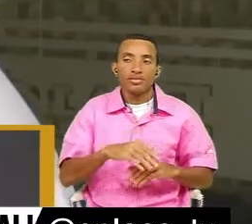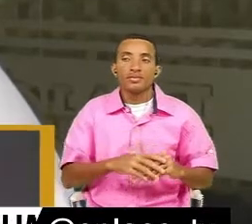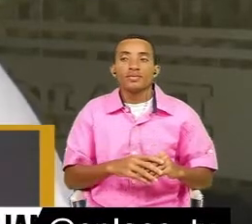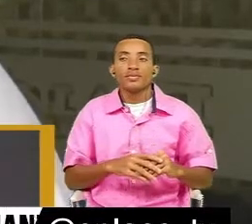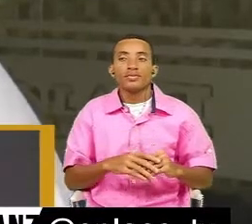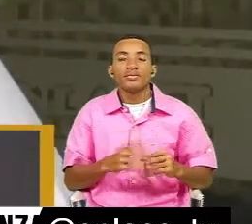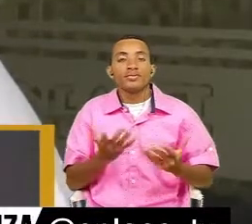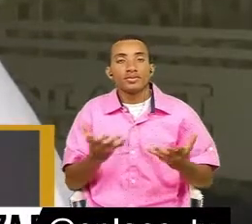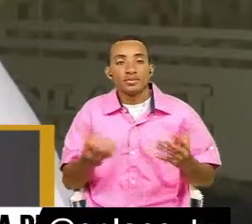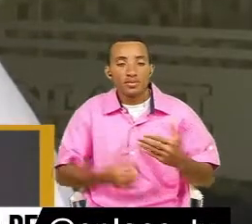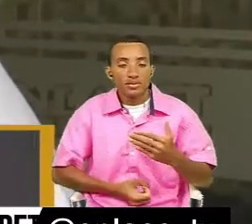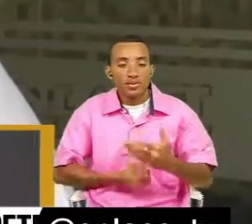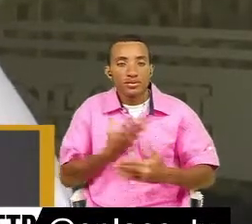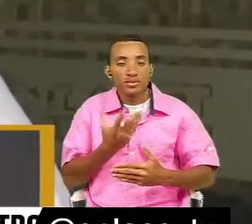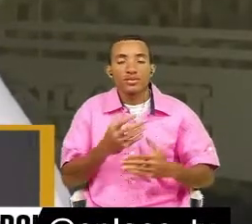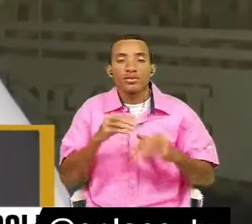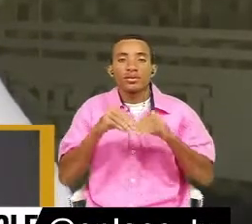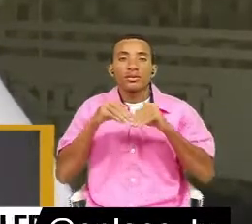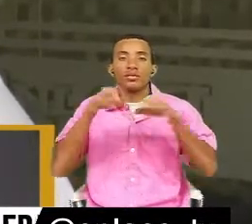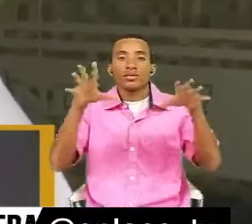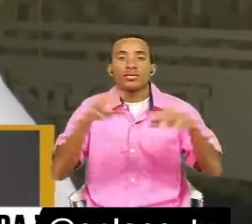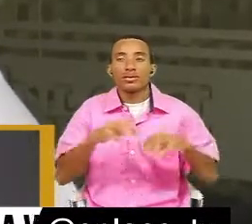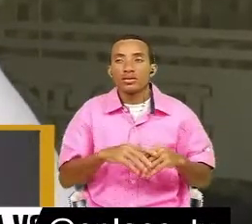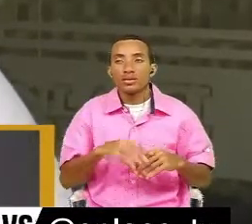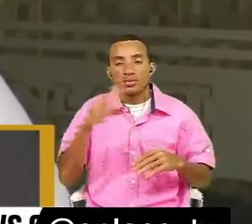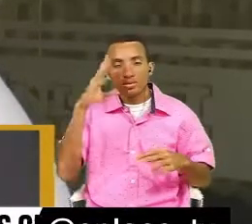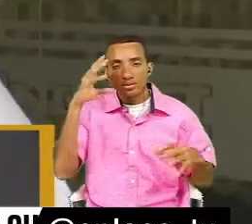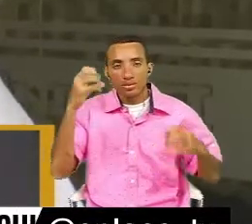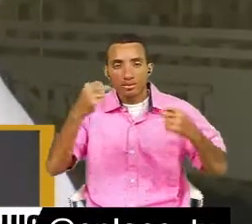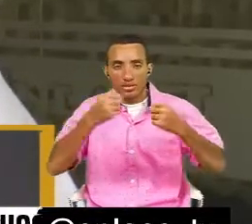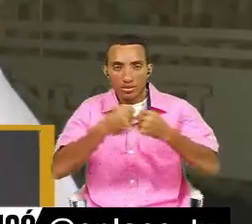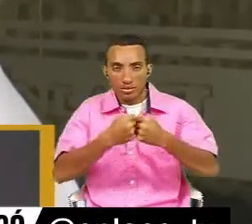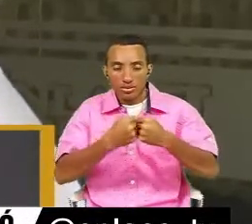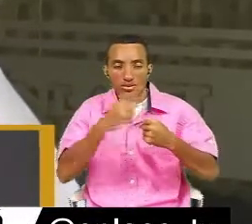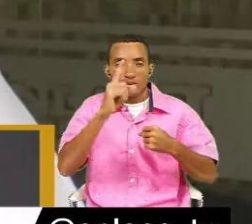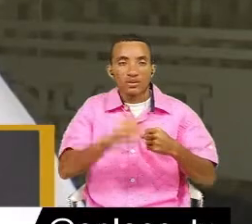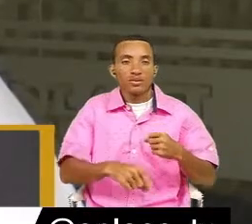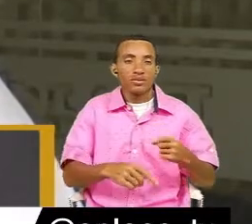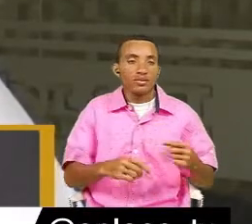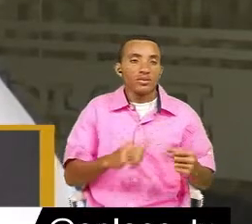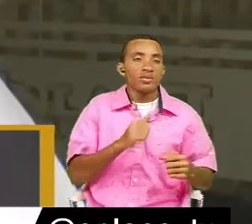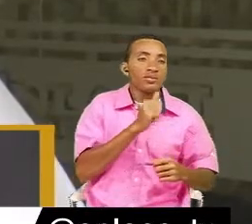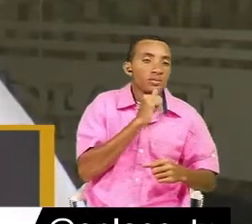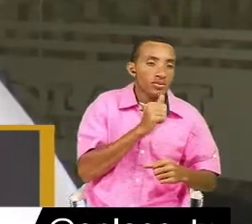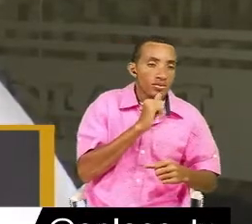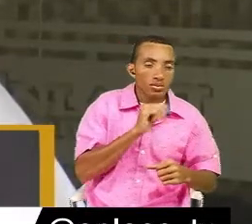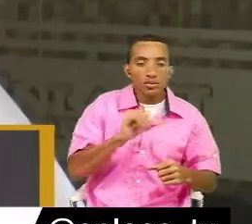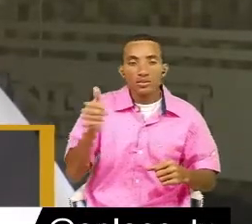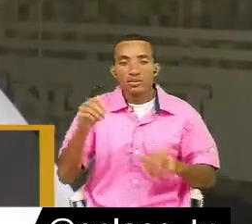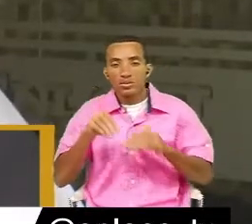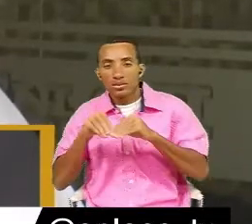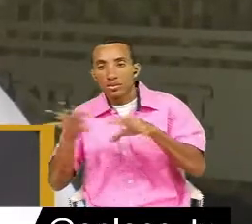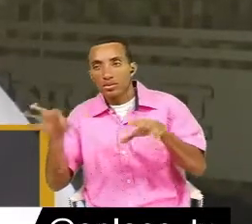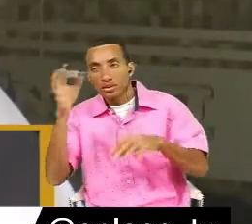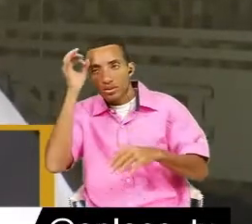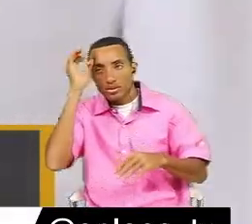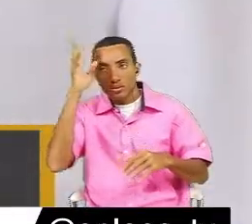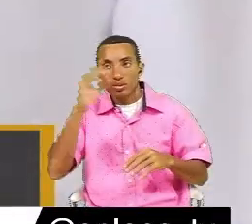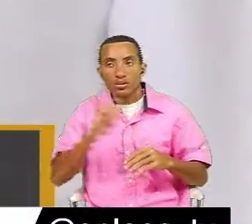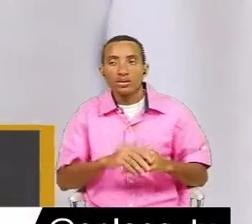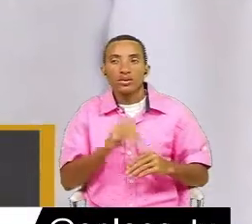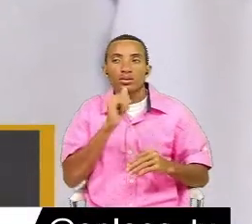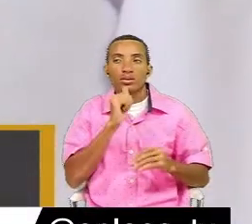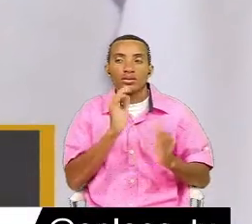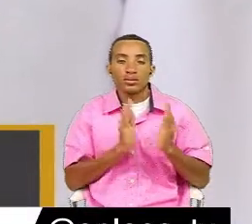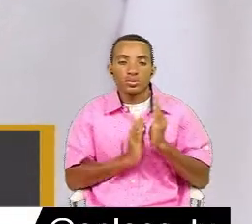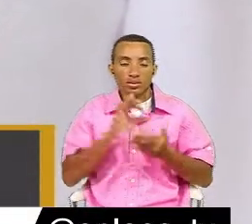ni ingresar recursos públicos, entonces están hablando de alianzas públicos privadas. Esto está dejando abierta la posibilidad del ingreso del sector privado a Aguas de Barranca